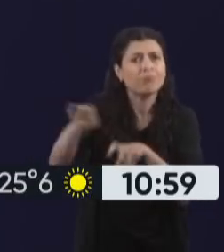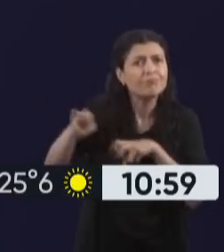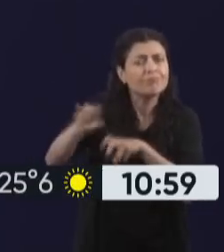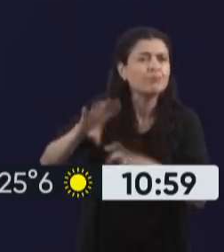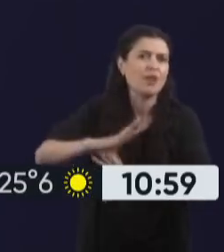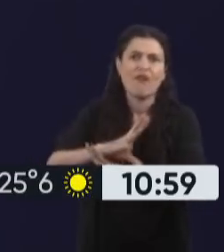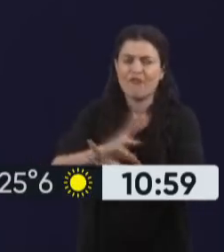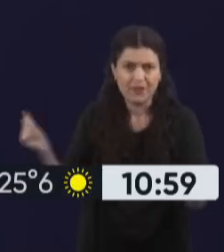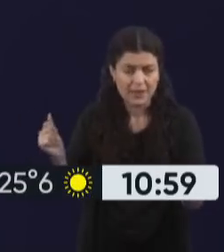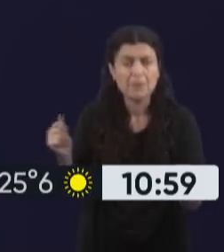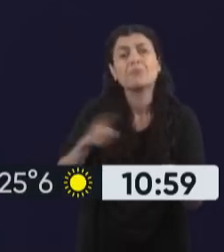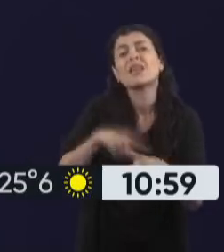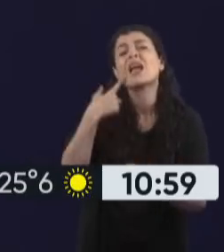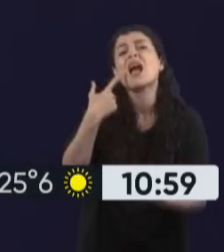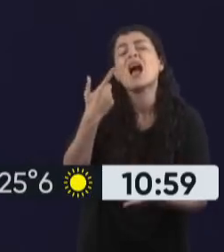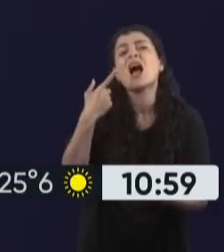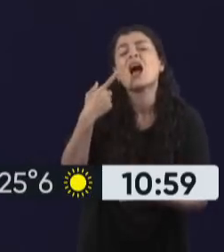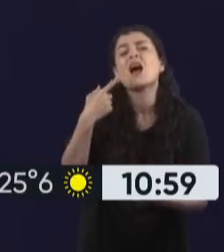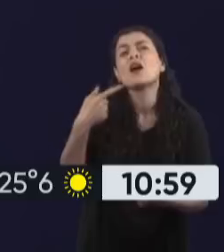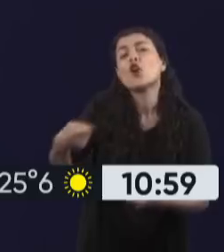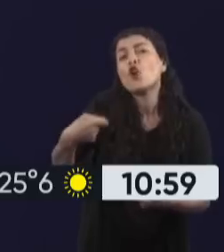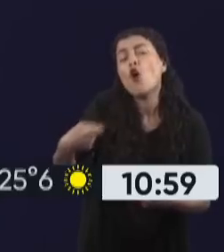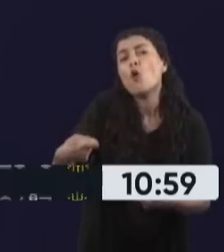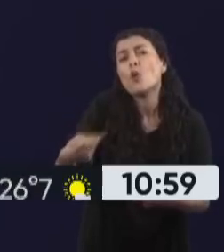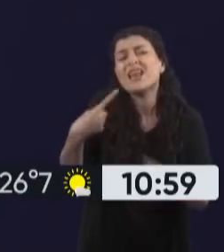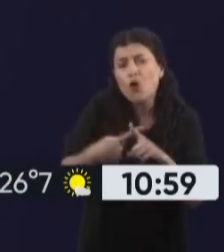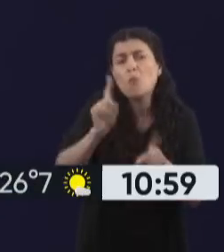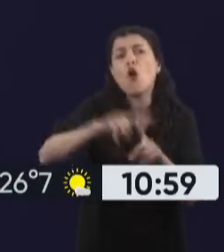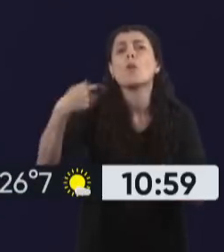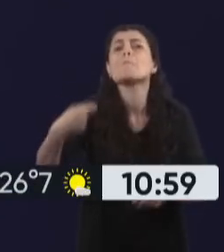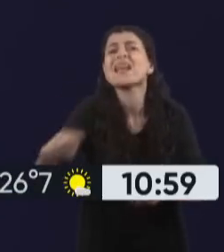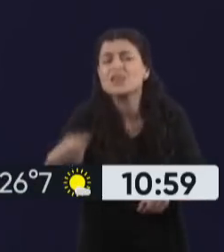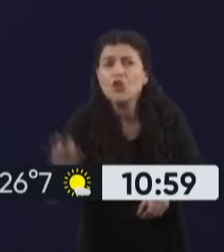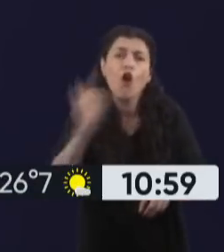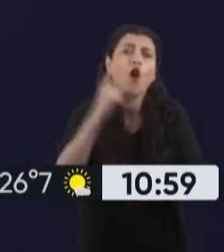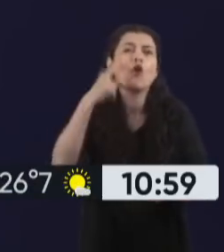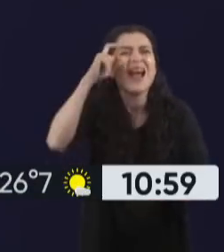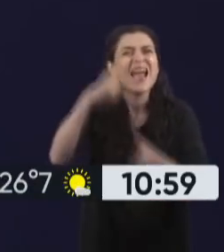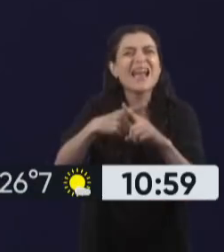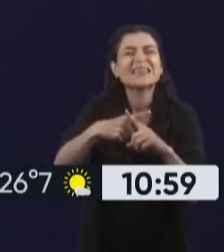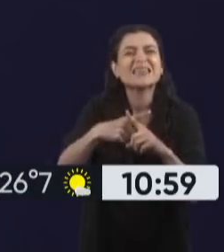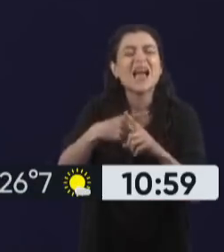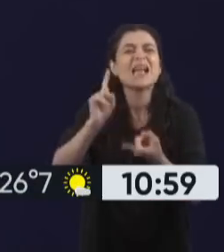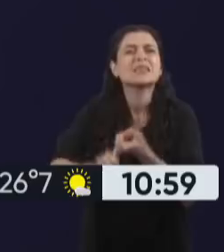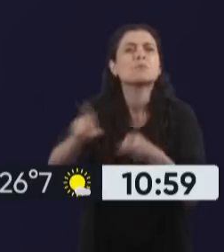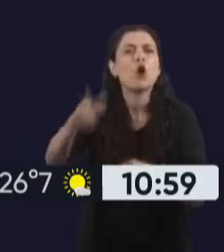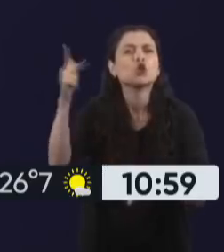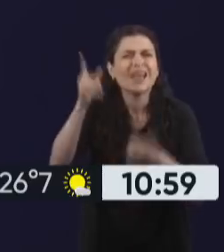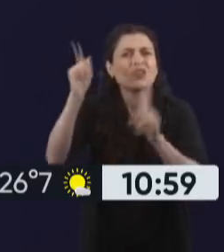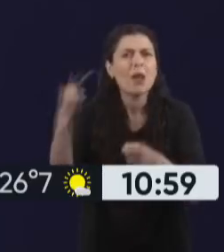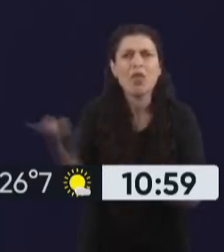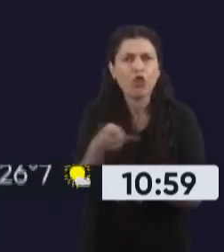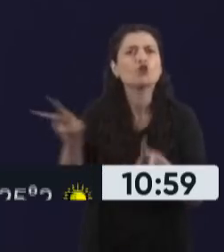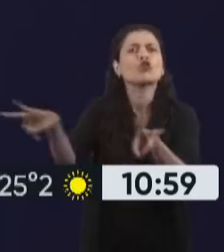tanto en la asignación personal como en la derivada por pensión del fallecido expresidente Néstor Kirchner.